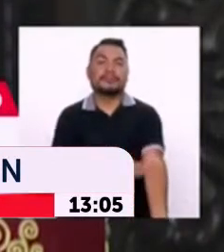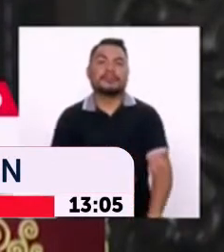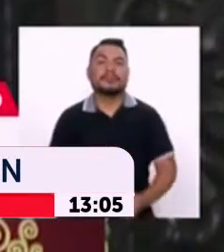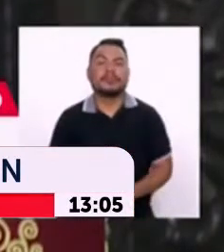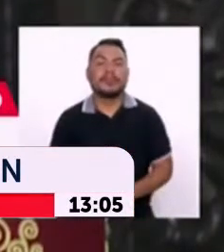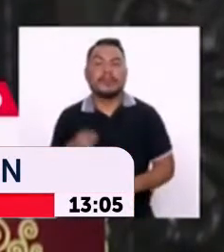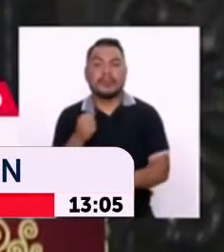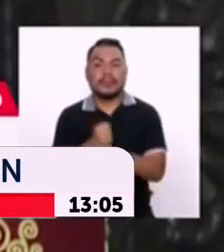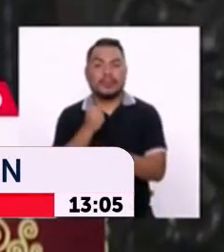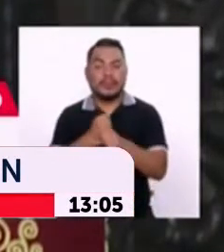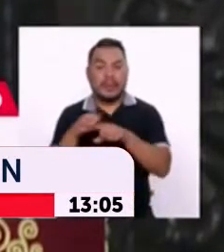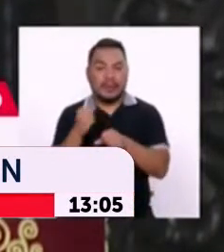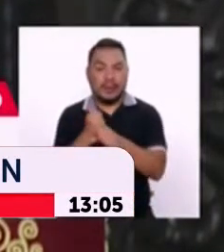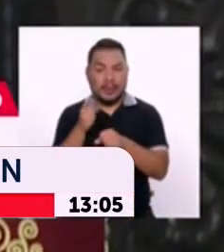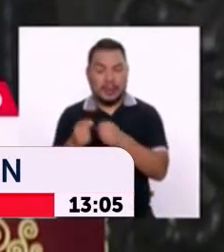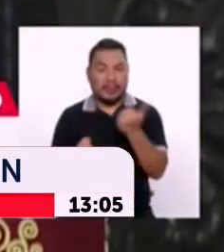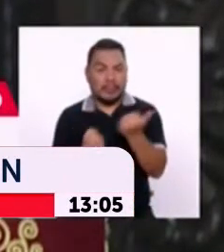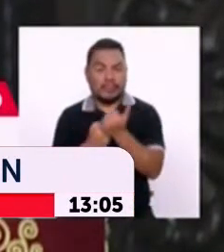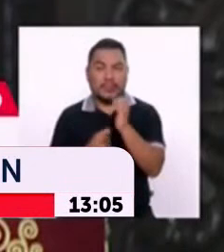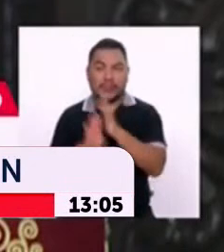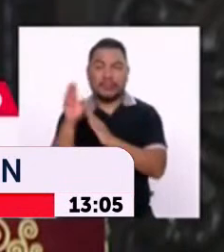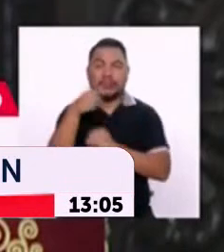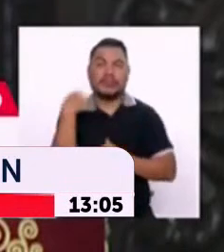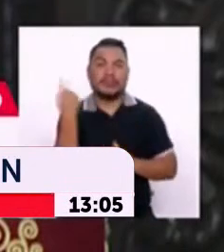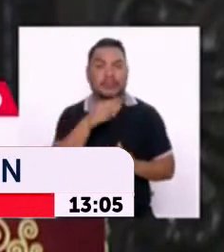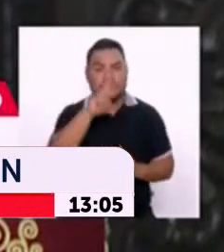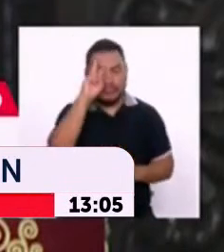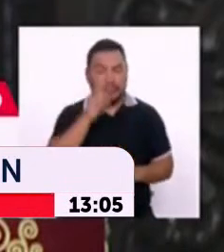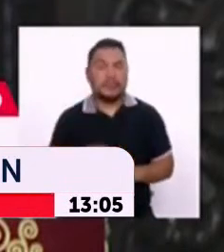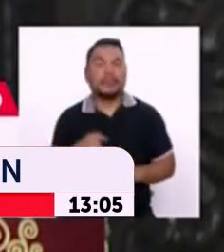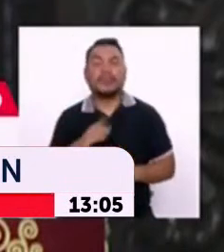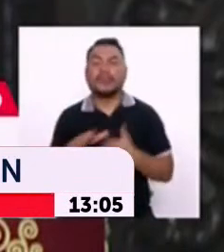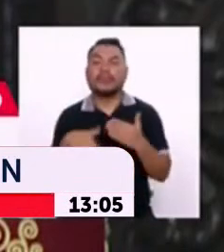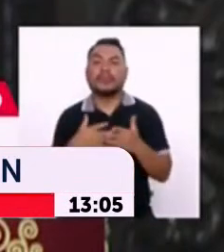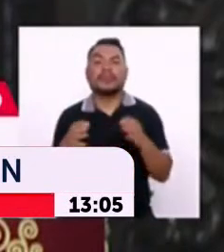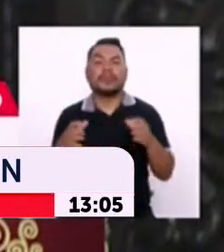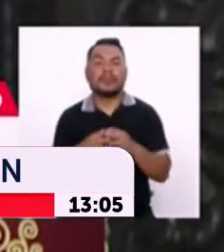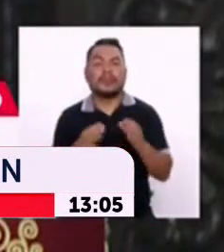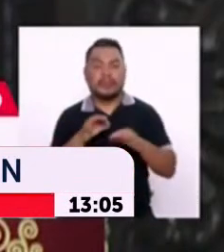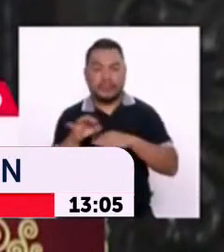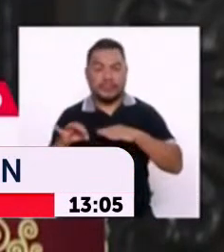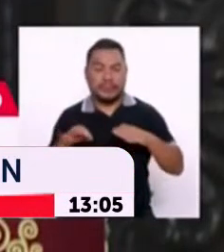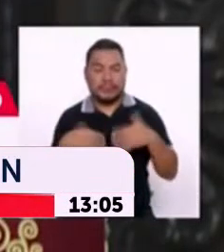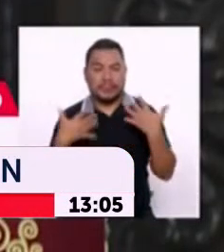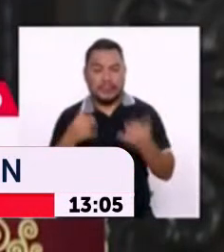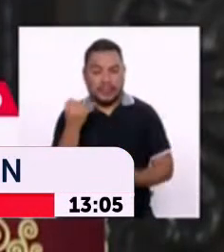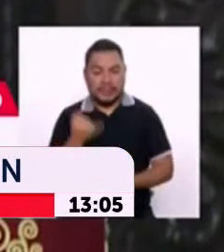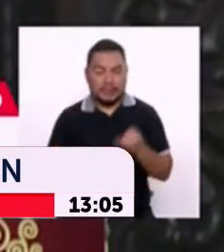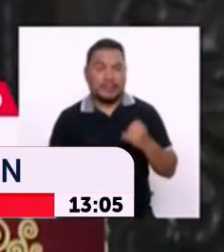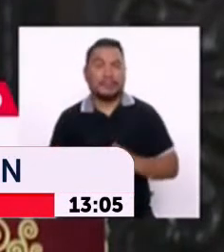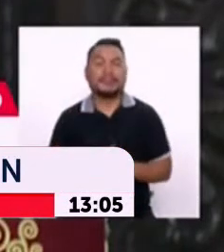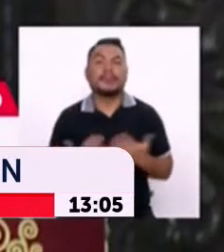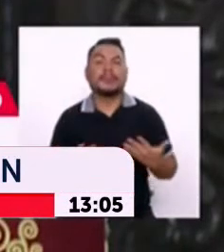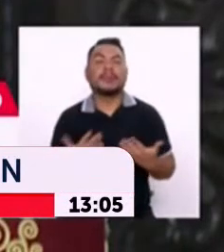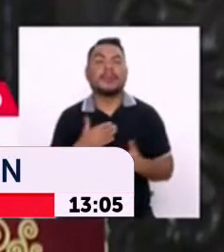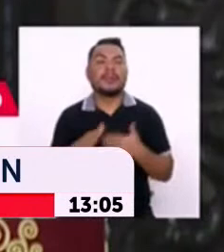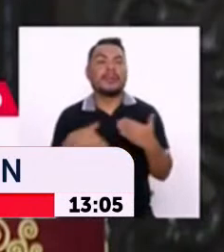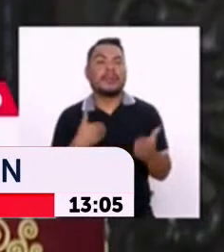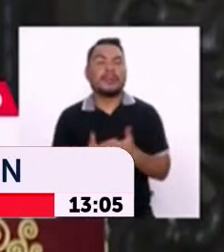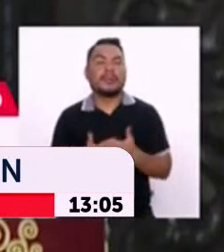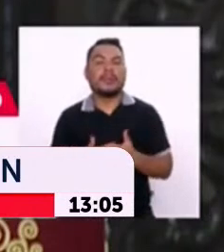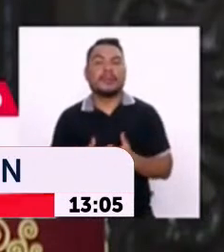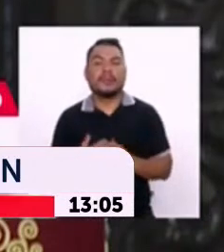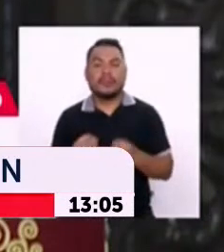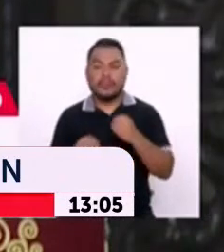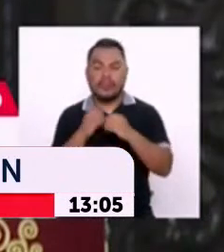En cumplimiento de su labor de apoyo al desarrollo nacional, los batallones de ingeniería han concluido el montaje